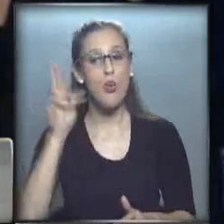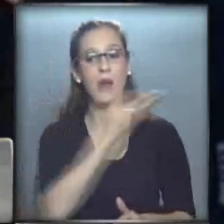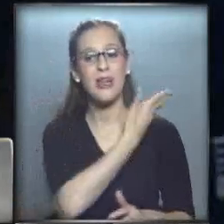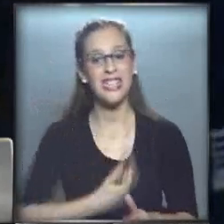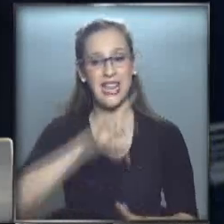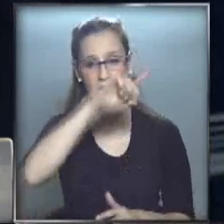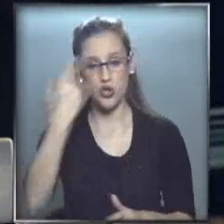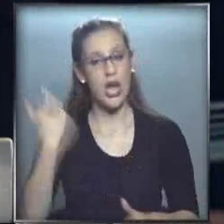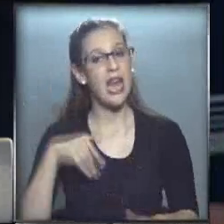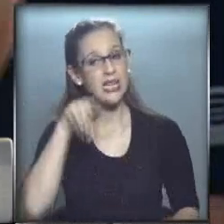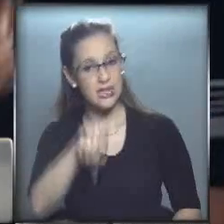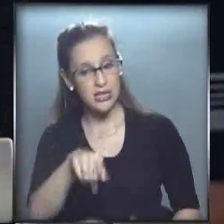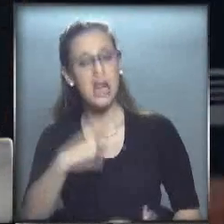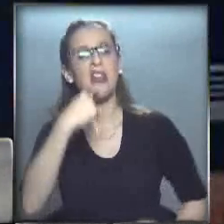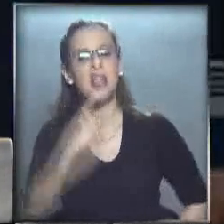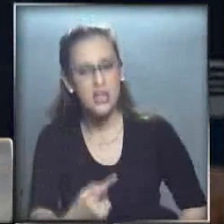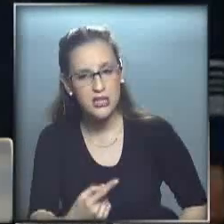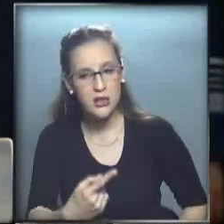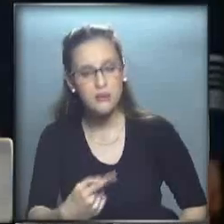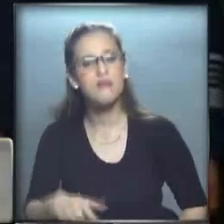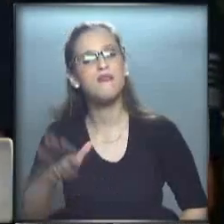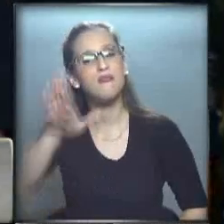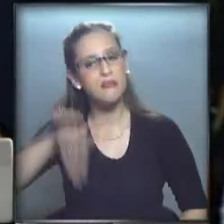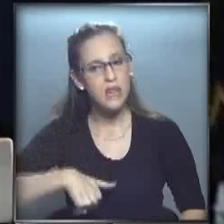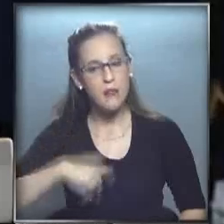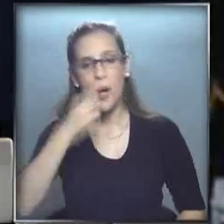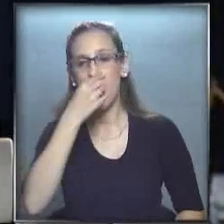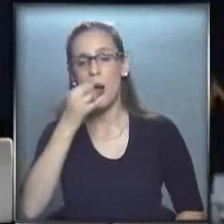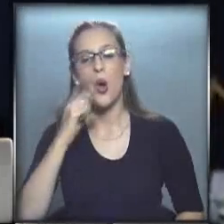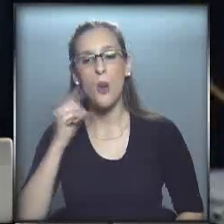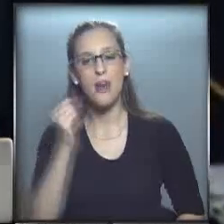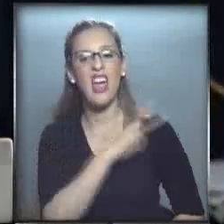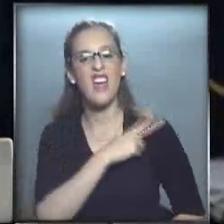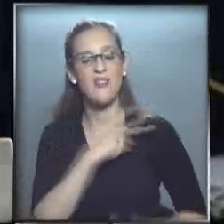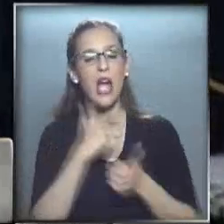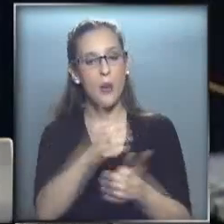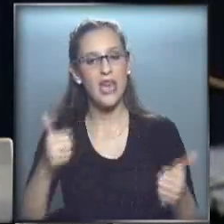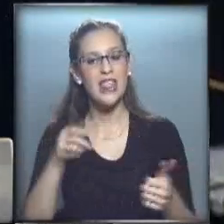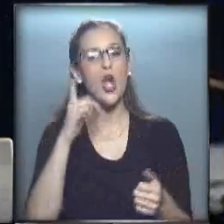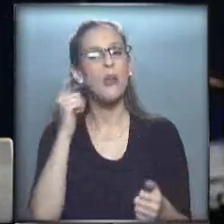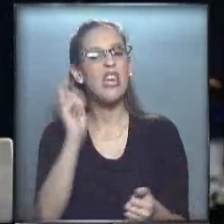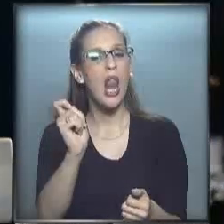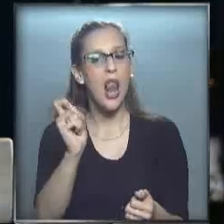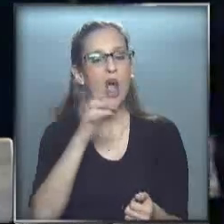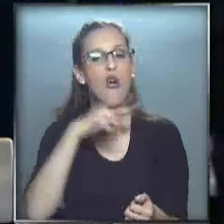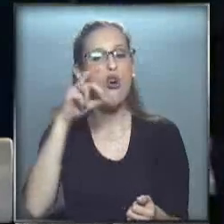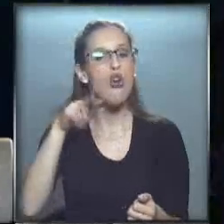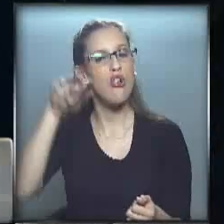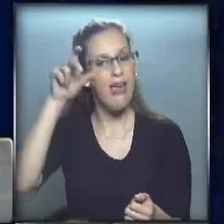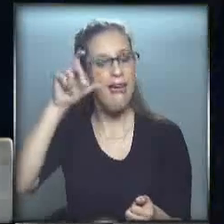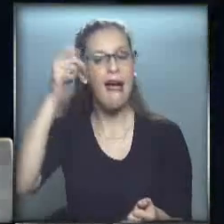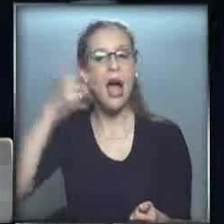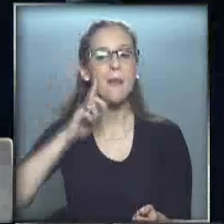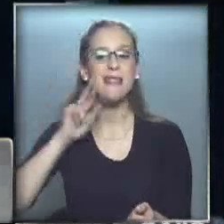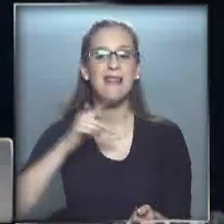Nación Argentina decreta, desígnese Jefe de Gabinete de Ministros al contador Jorge Milton